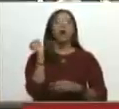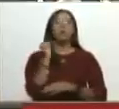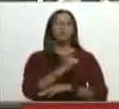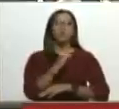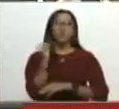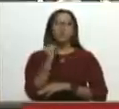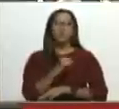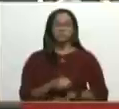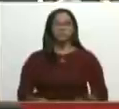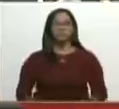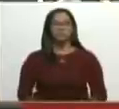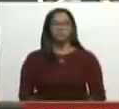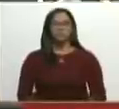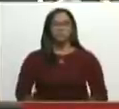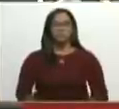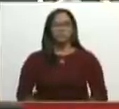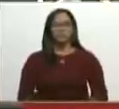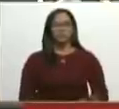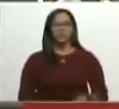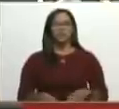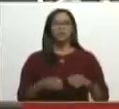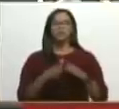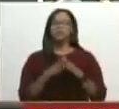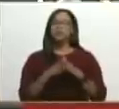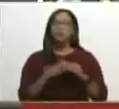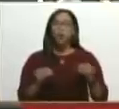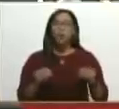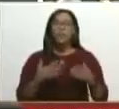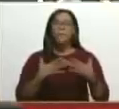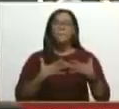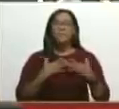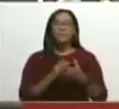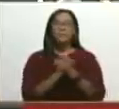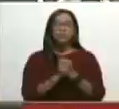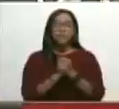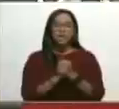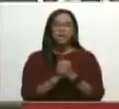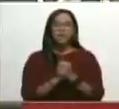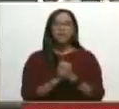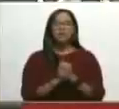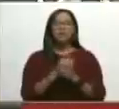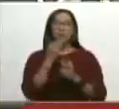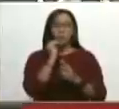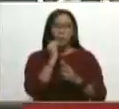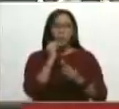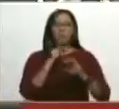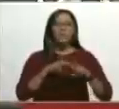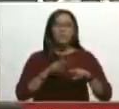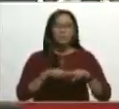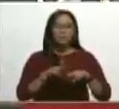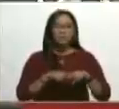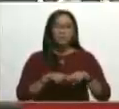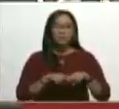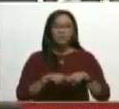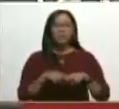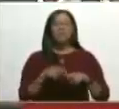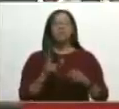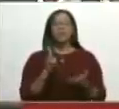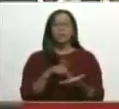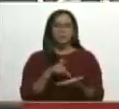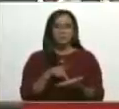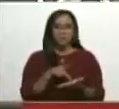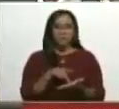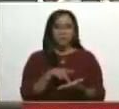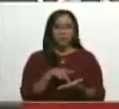autismo. Toda mi solidaridad con los jóvenes, niños y niñas que participaron